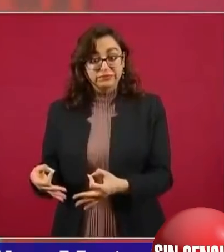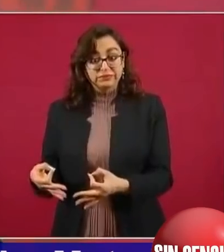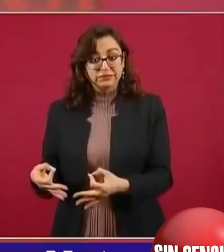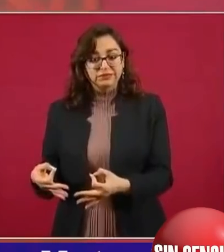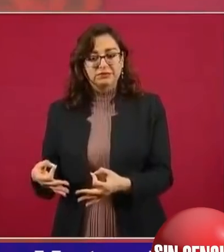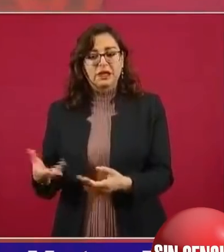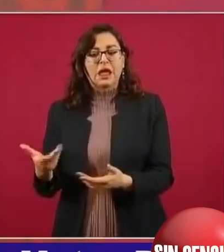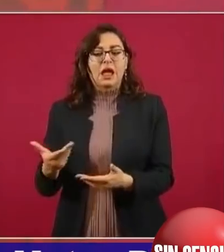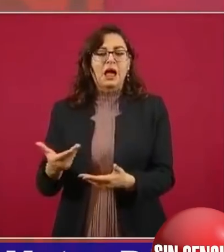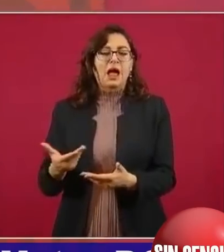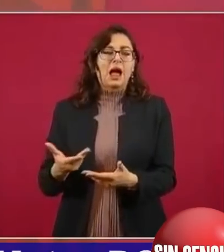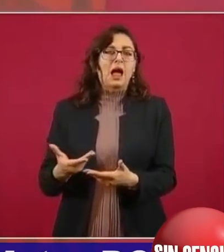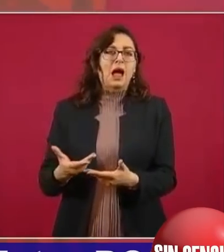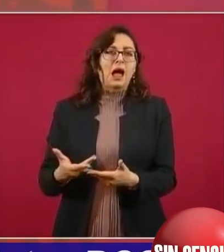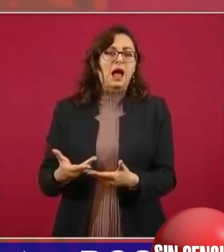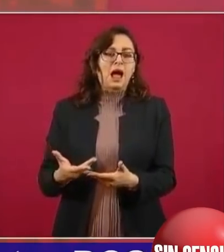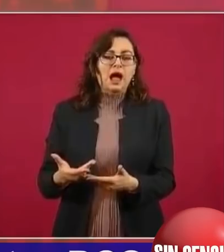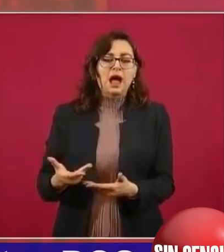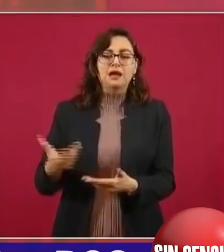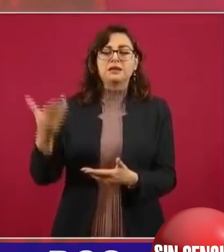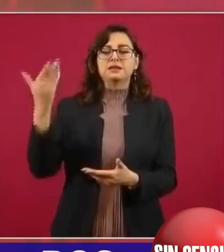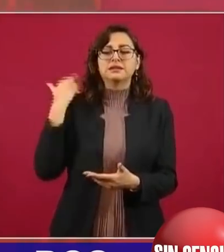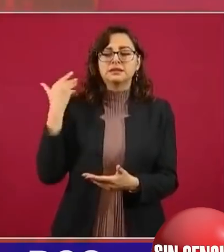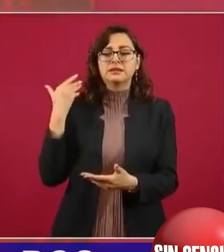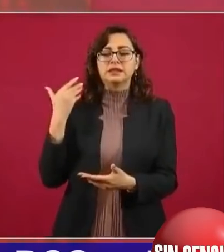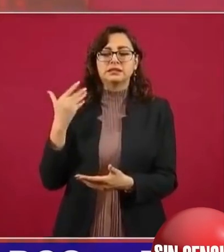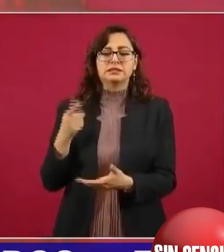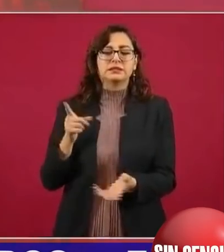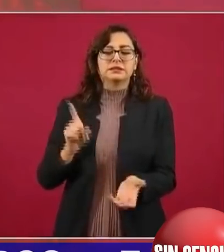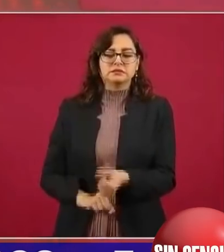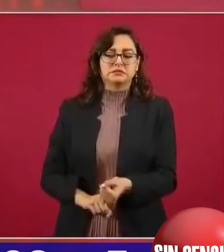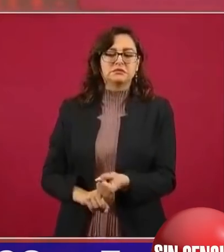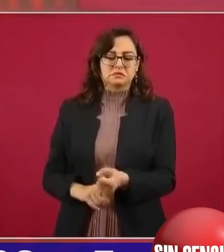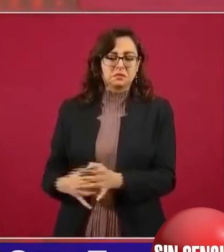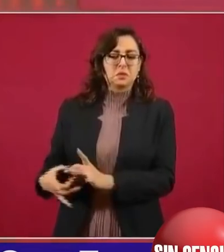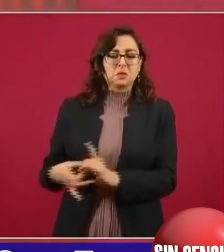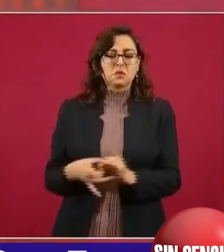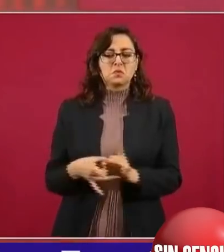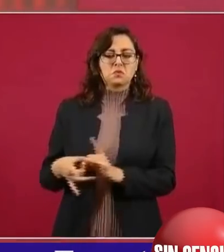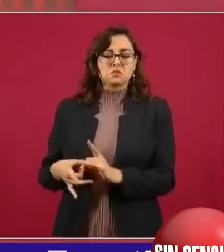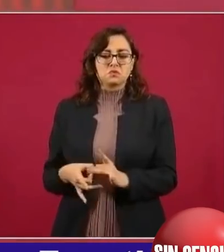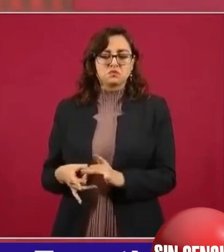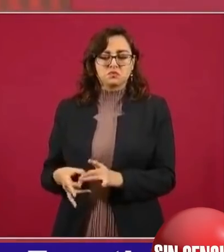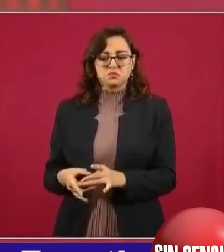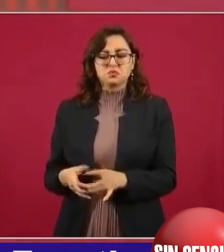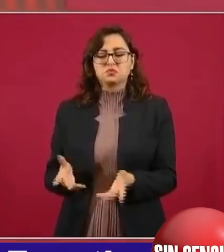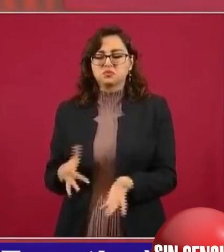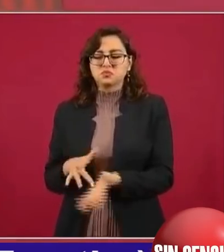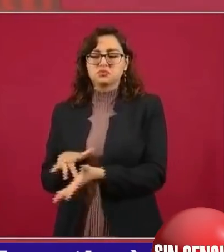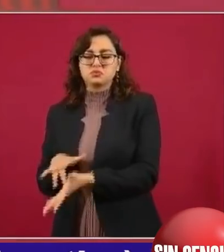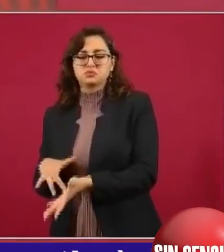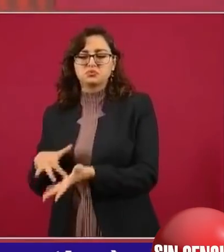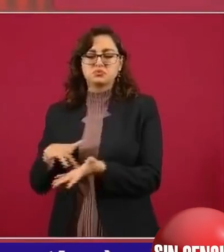se daba de facto la alianza, de hecho,